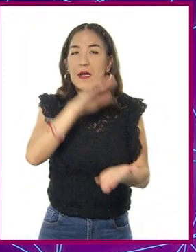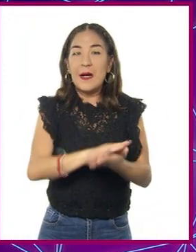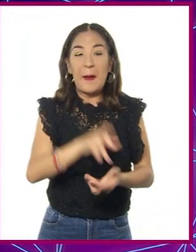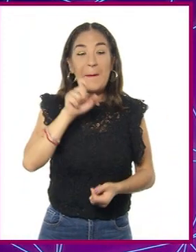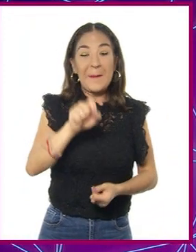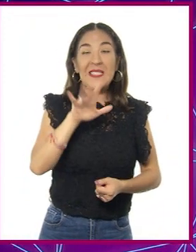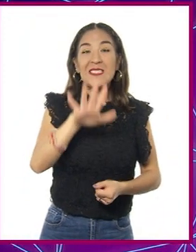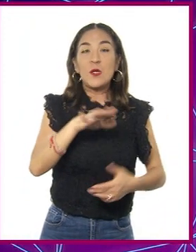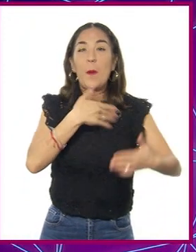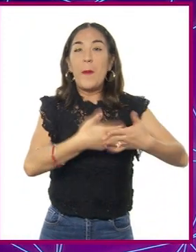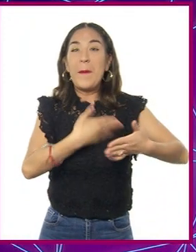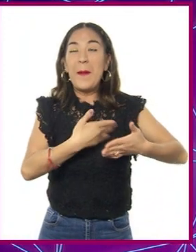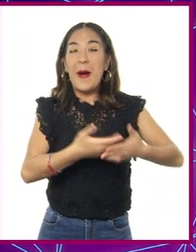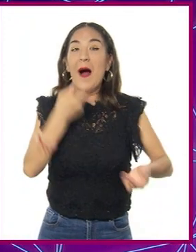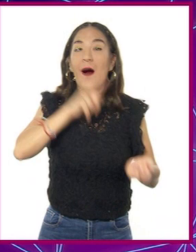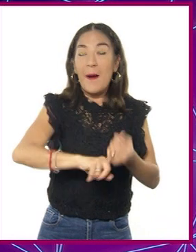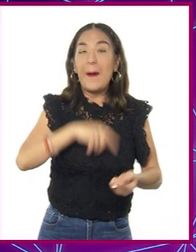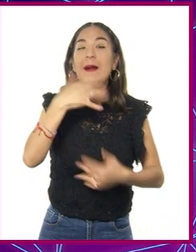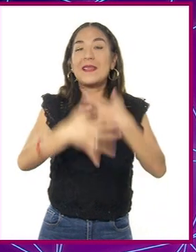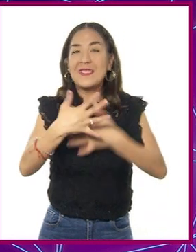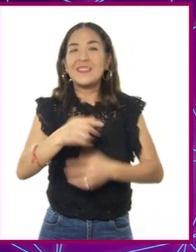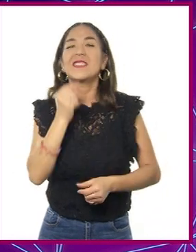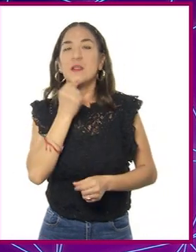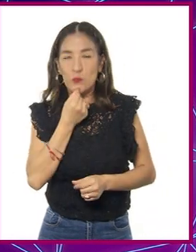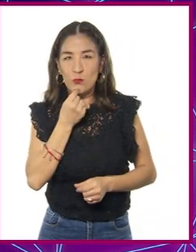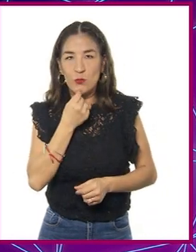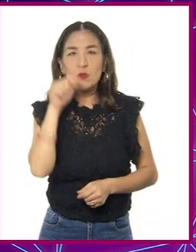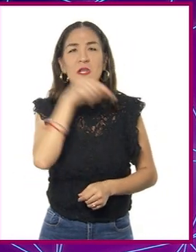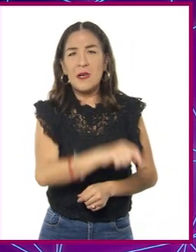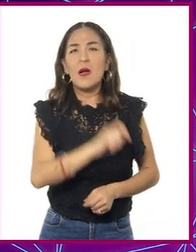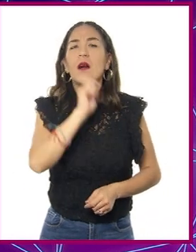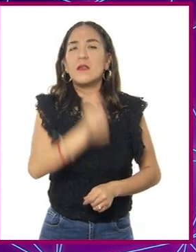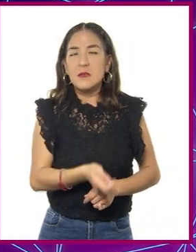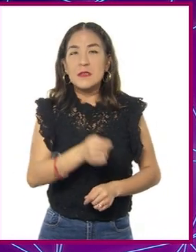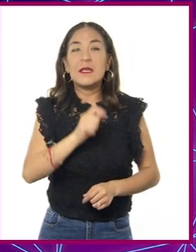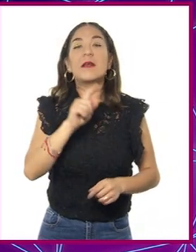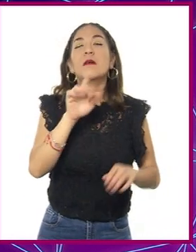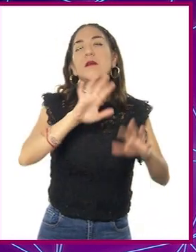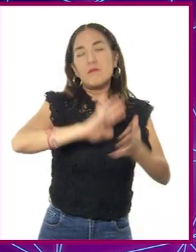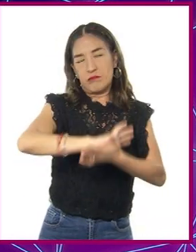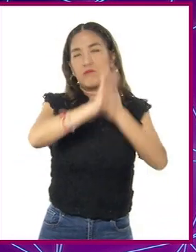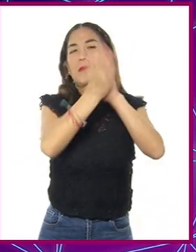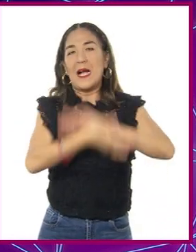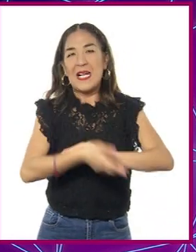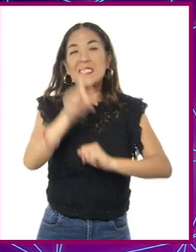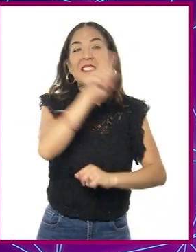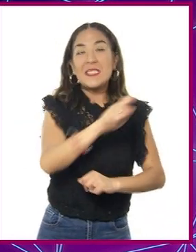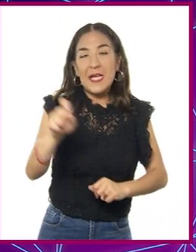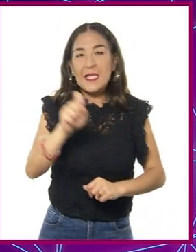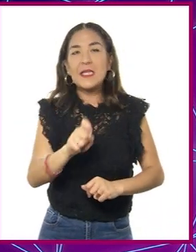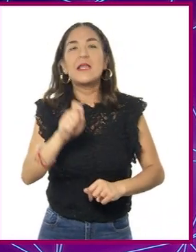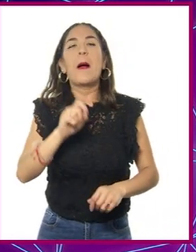15 segundos, que equivale a una frecuencia cardíaca de 100 latidos por minuto.